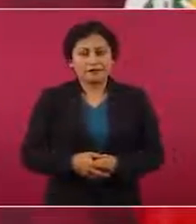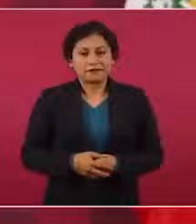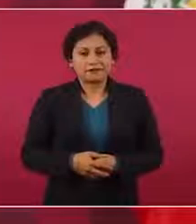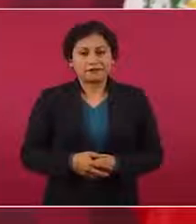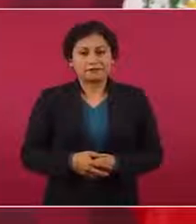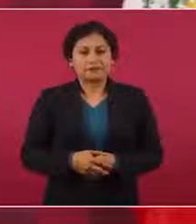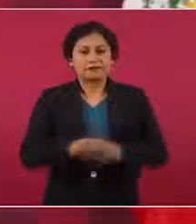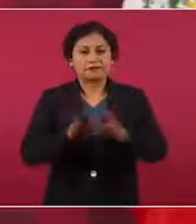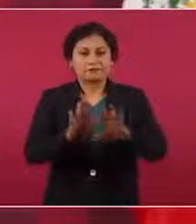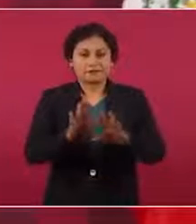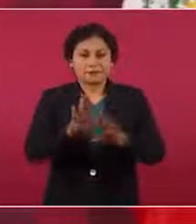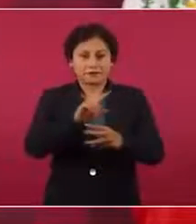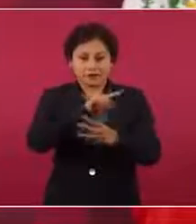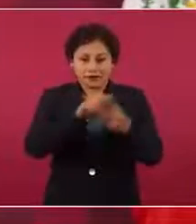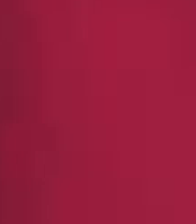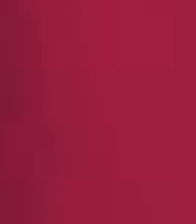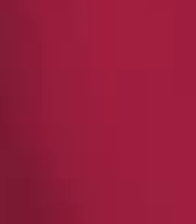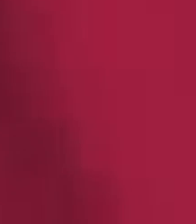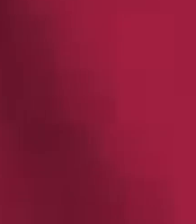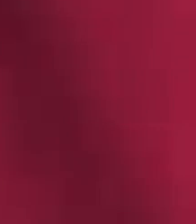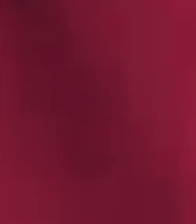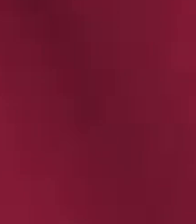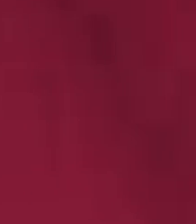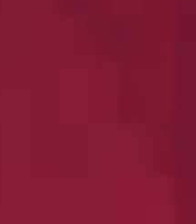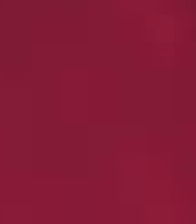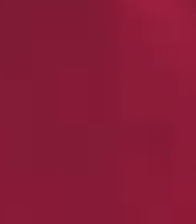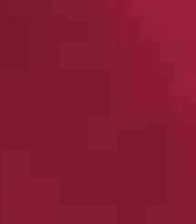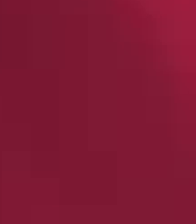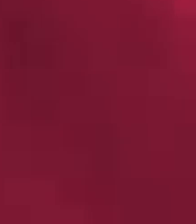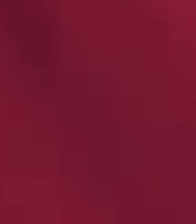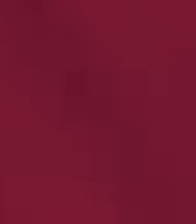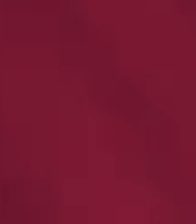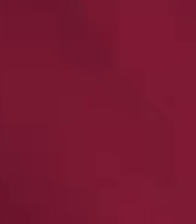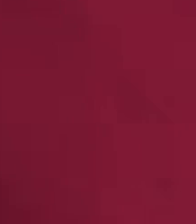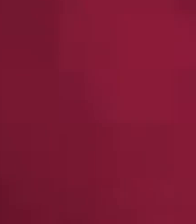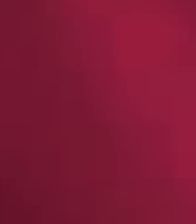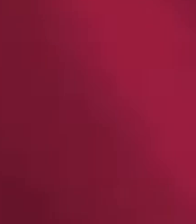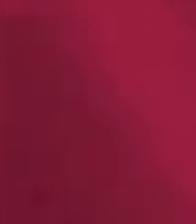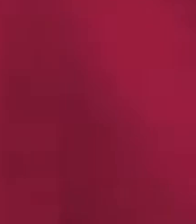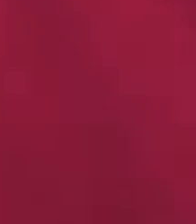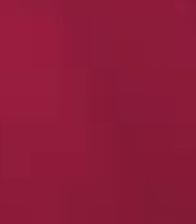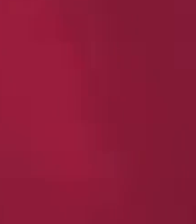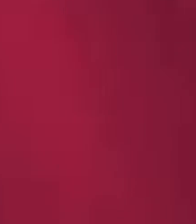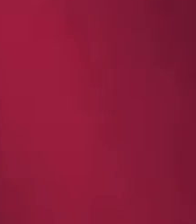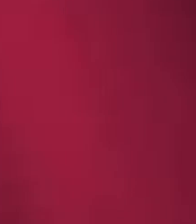Es un asunto de principios. Gobierno de México.